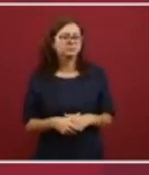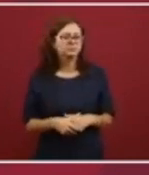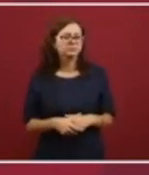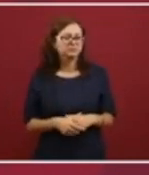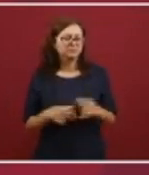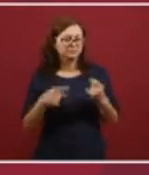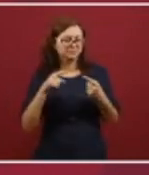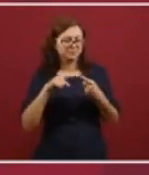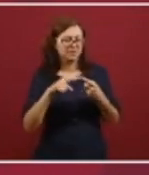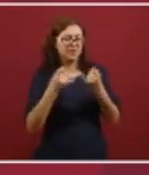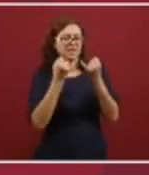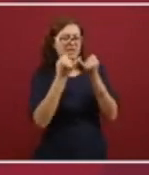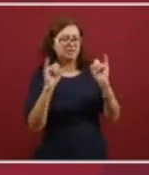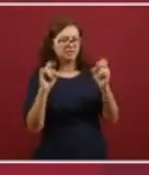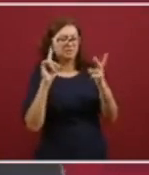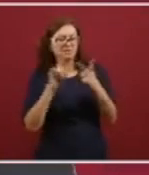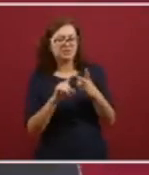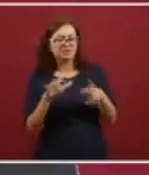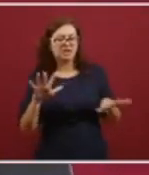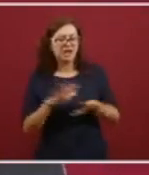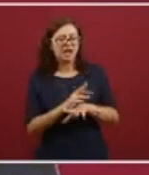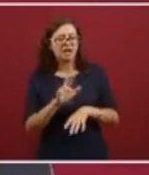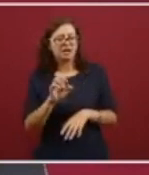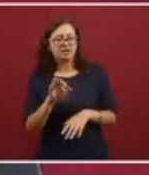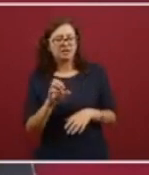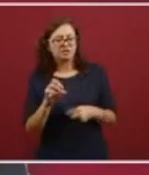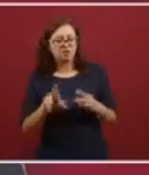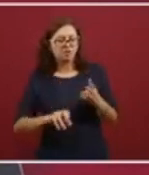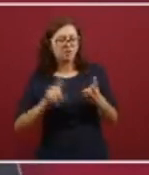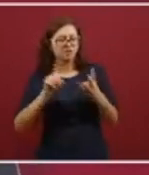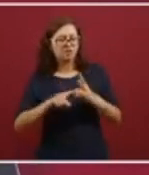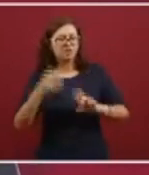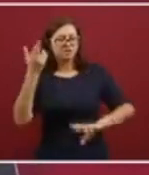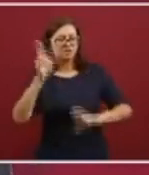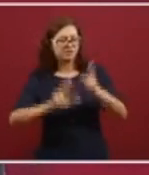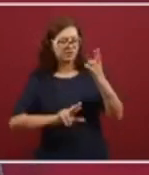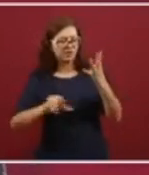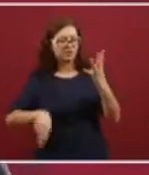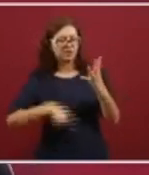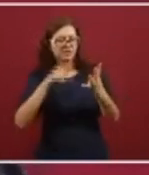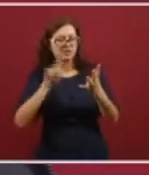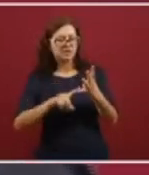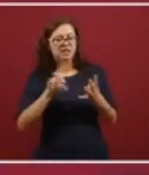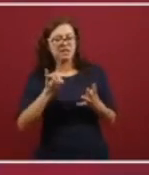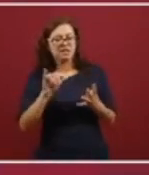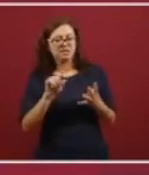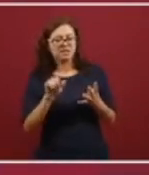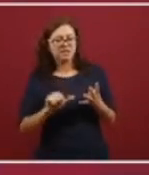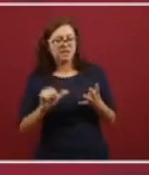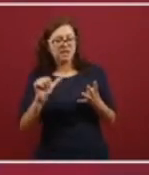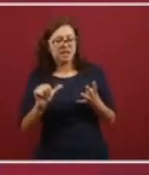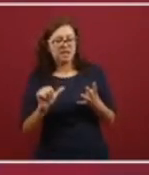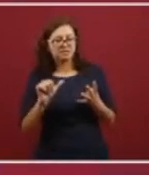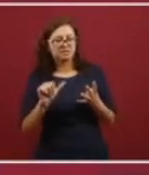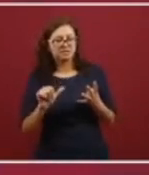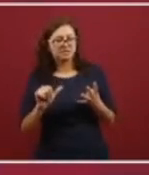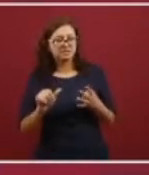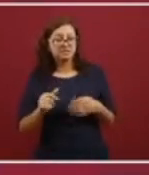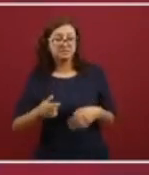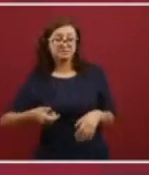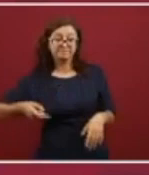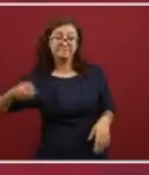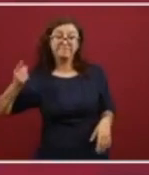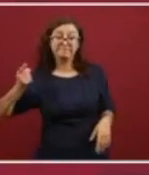independencia, reforma, revolución, Díaz Ordaz, sas, sas,